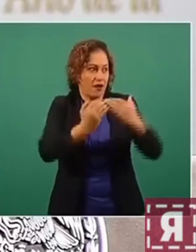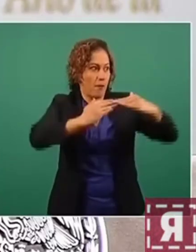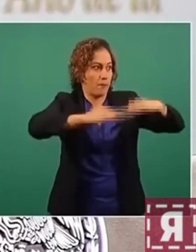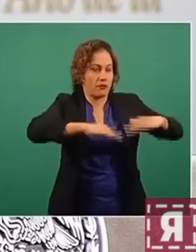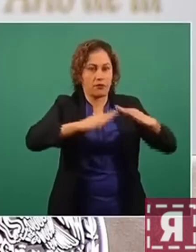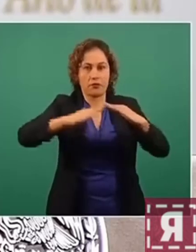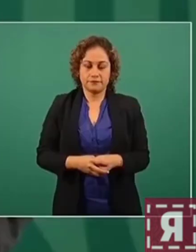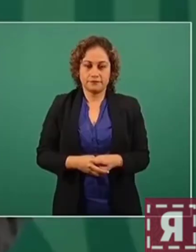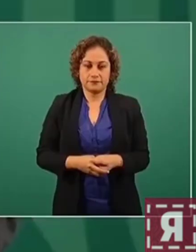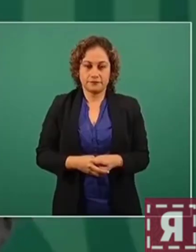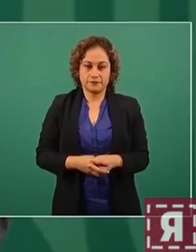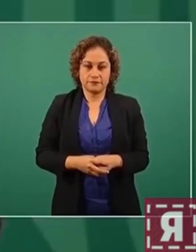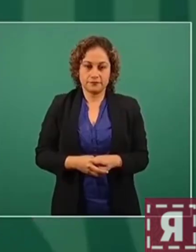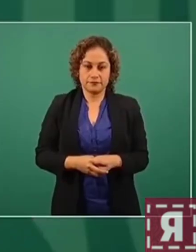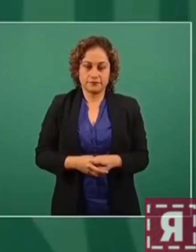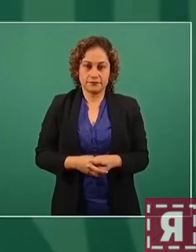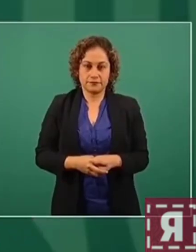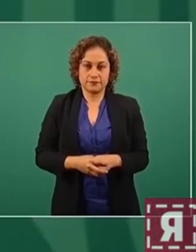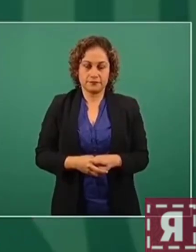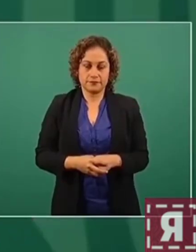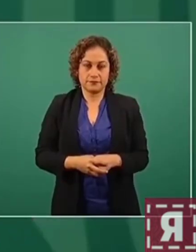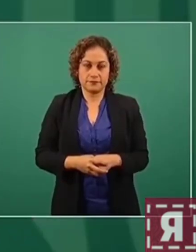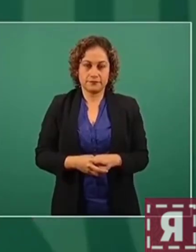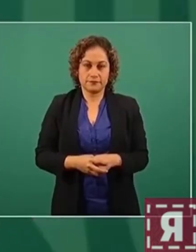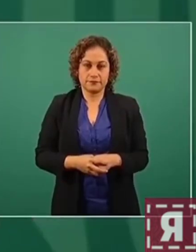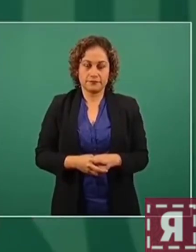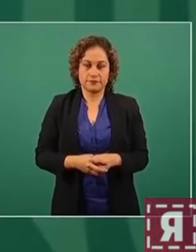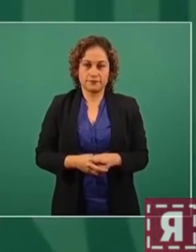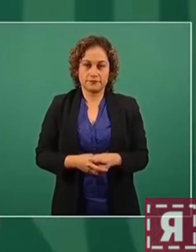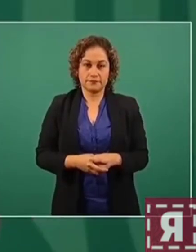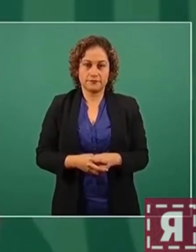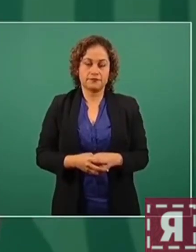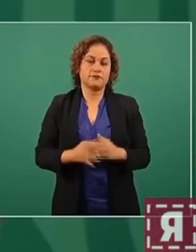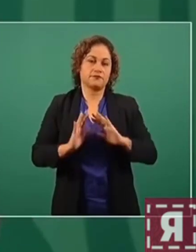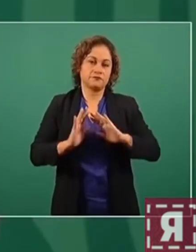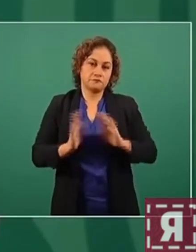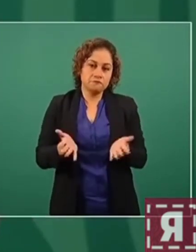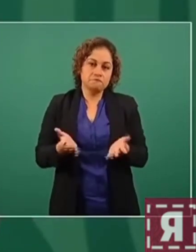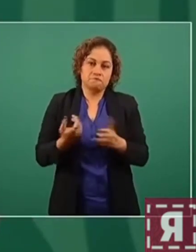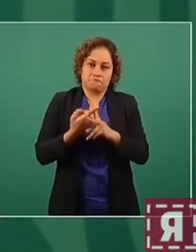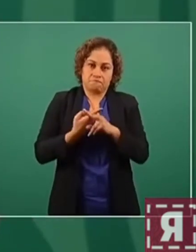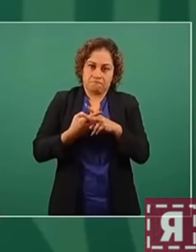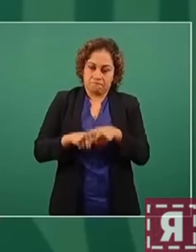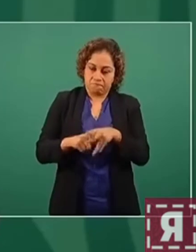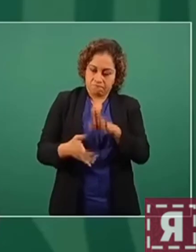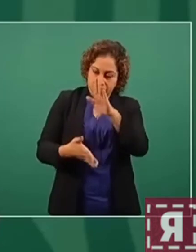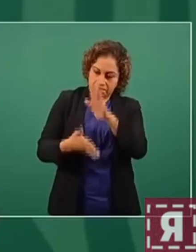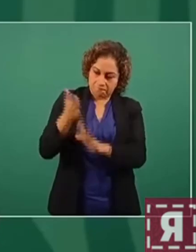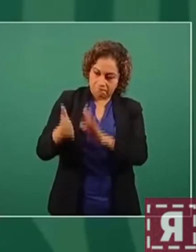Entonces, se inicia la construcción.